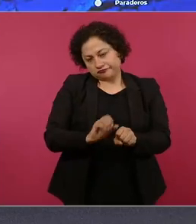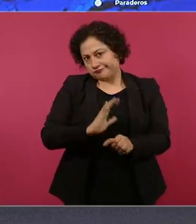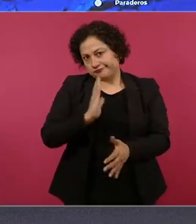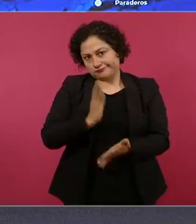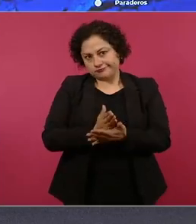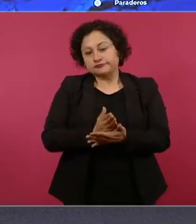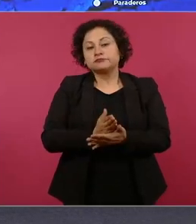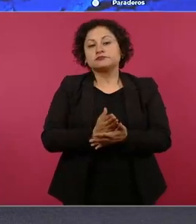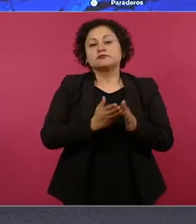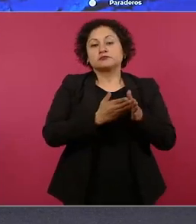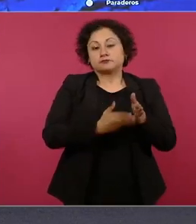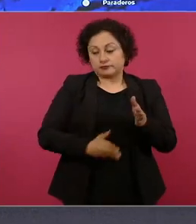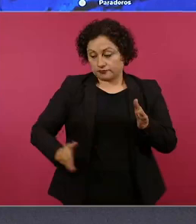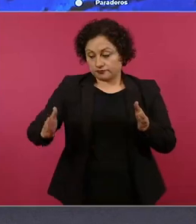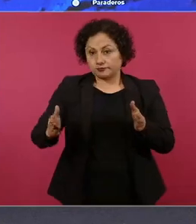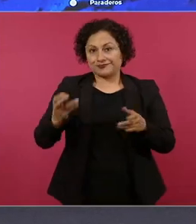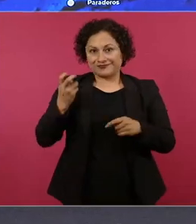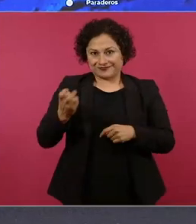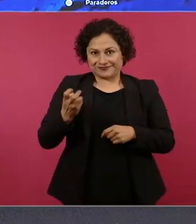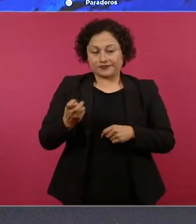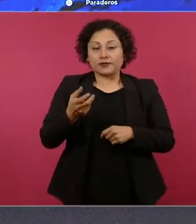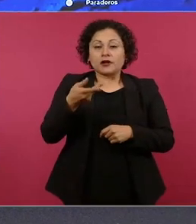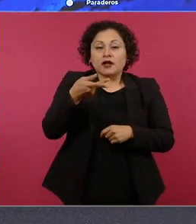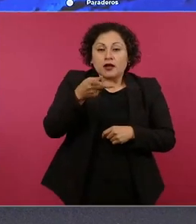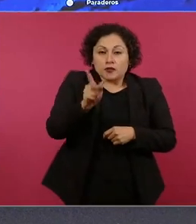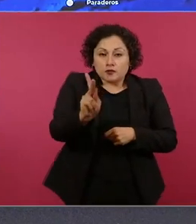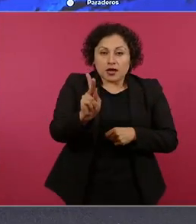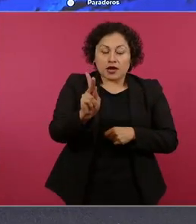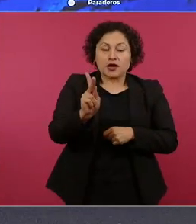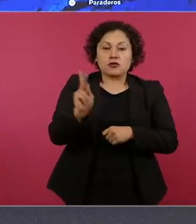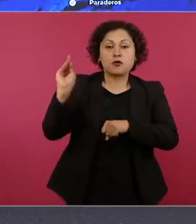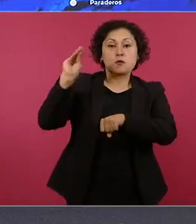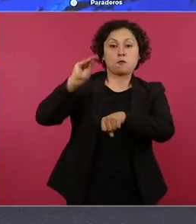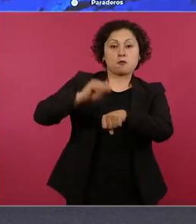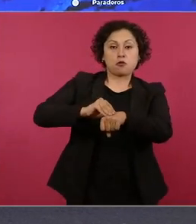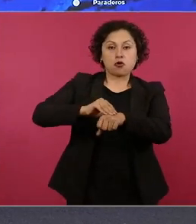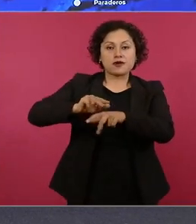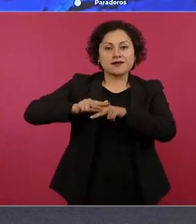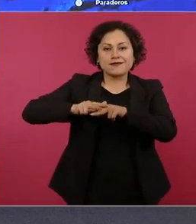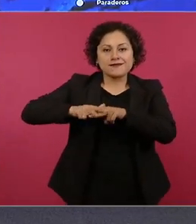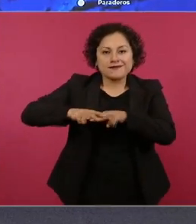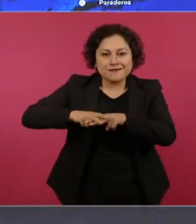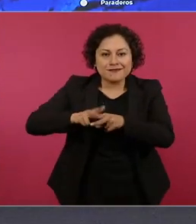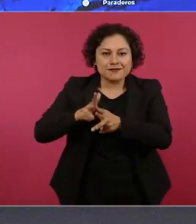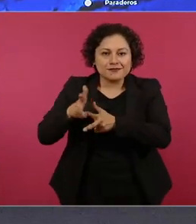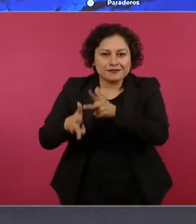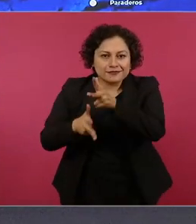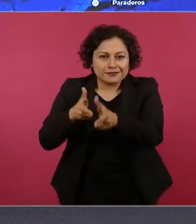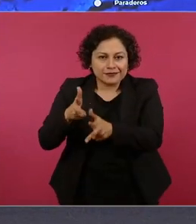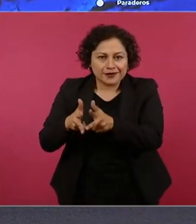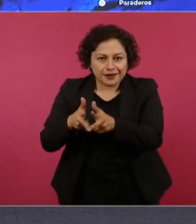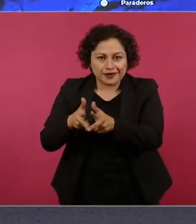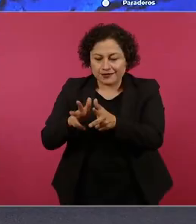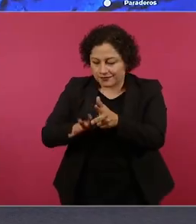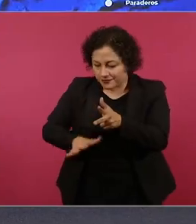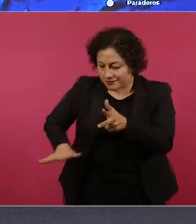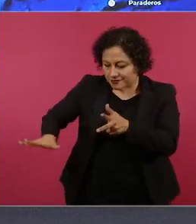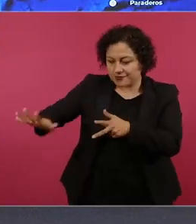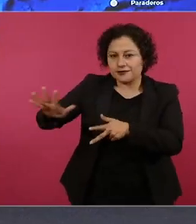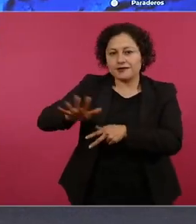tren es para comunicar todas las antiguas ciudades